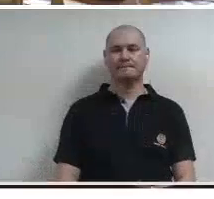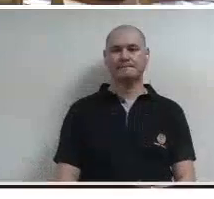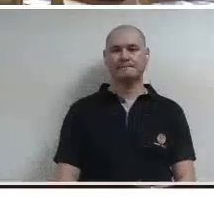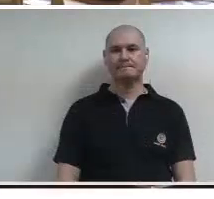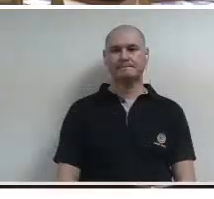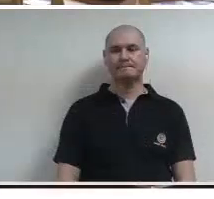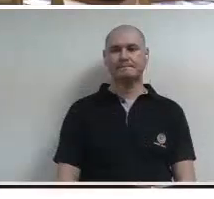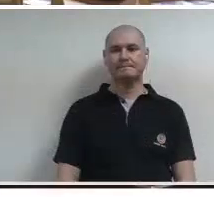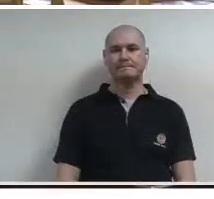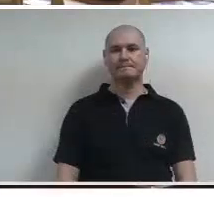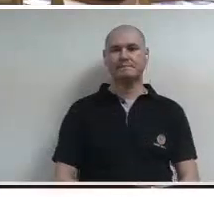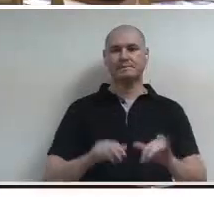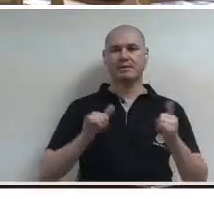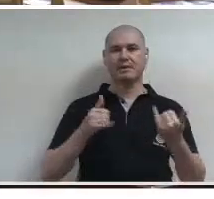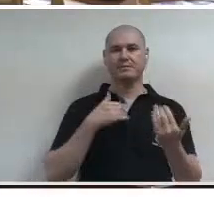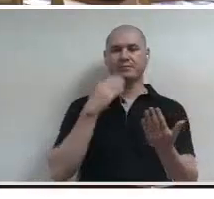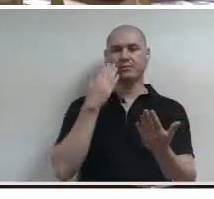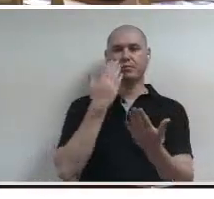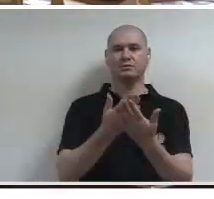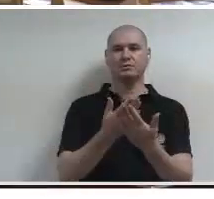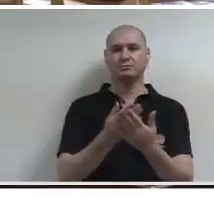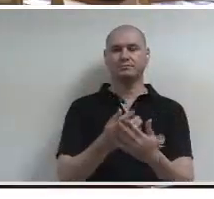Oye, Sina Jaguaco,